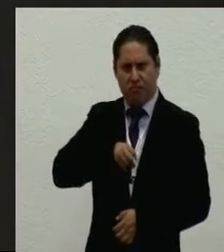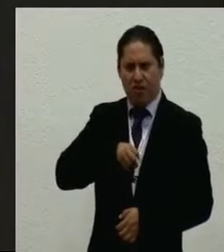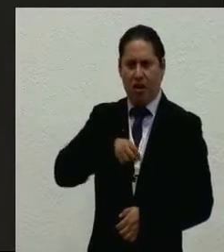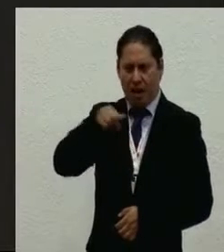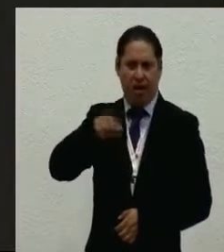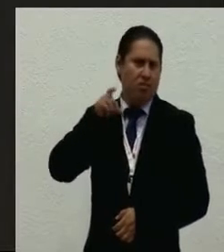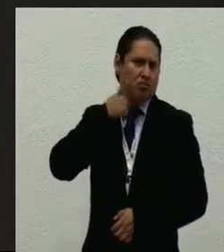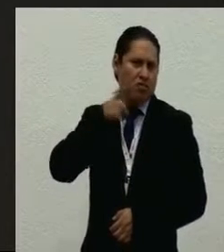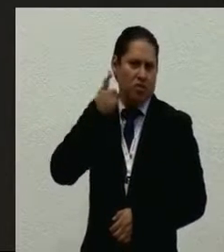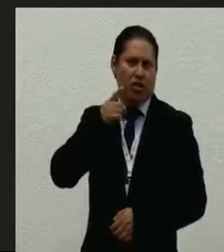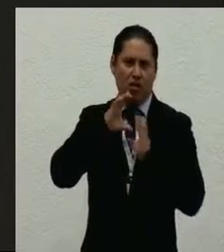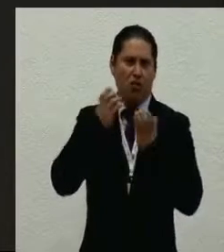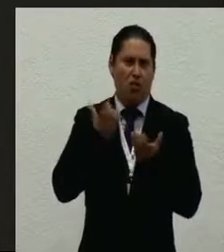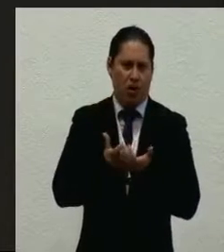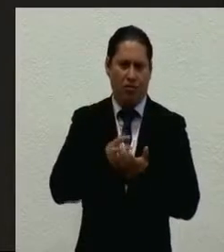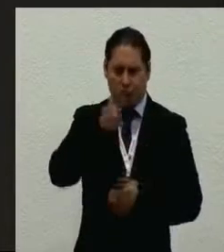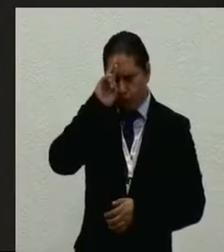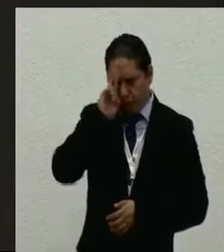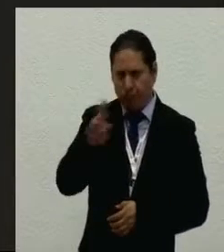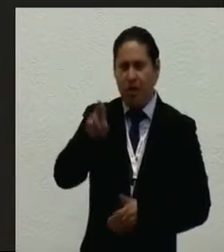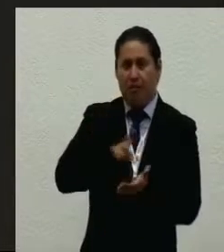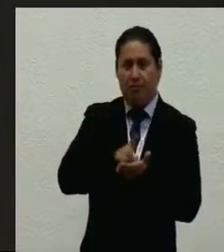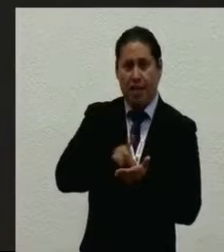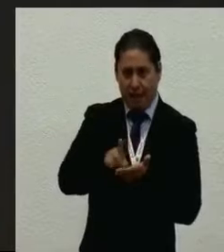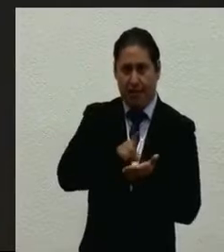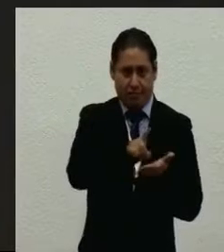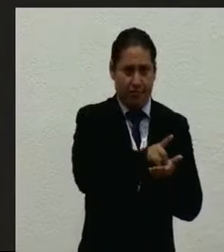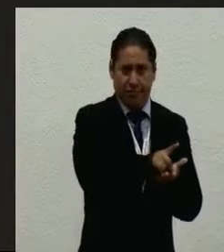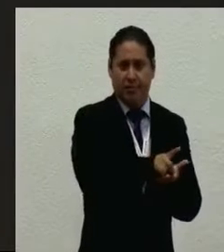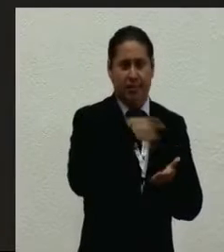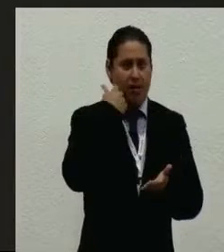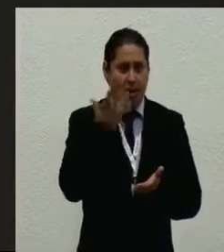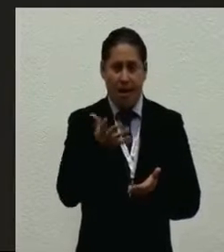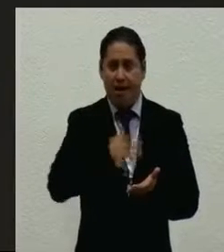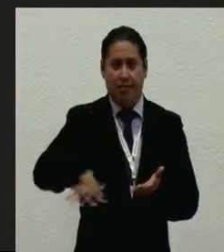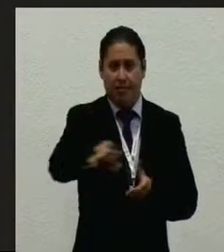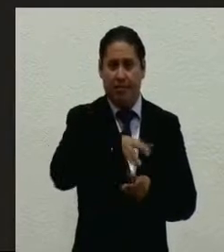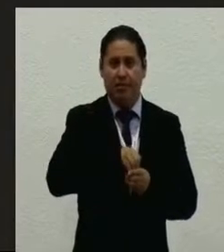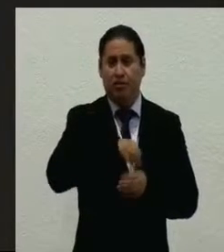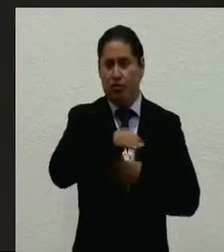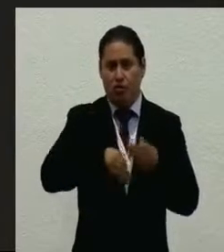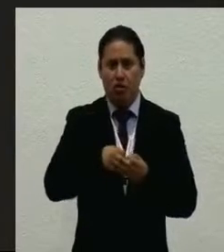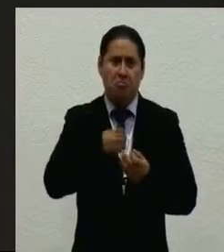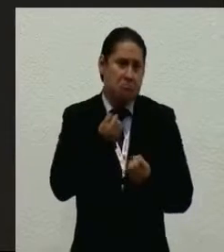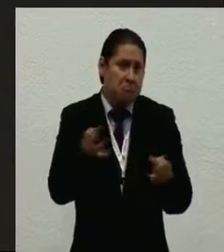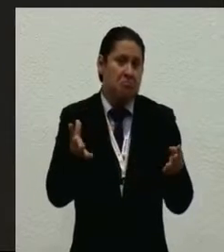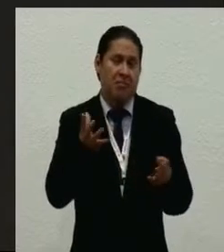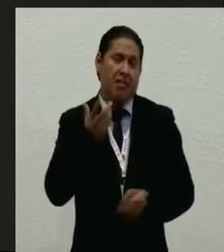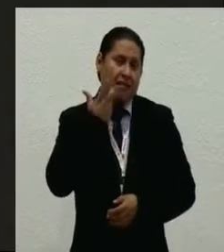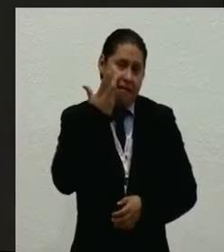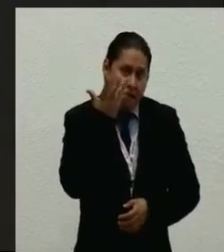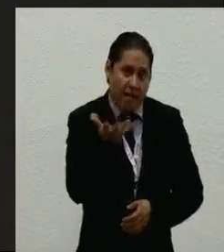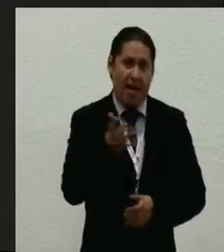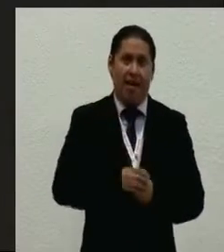legislatura de reconocerle ese derecho a todo ciudadano mexicano, a todo aquel que de alguna manera